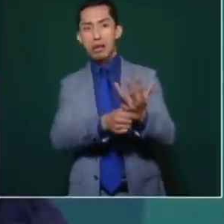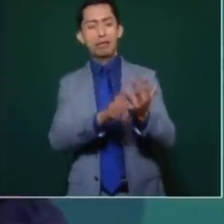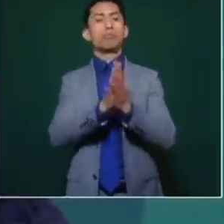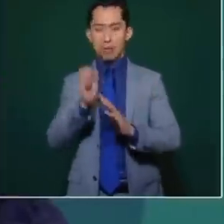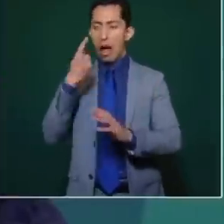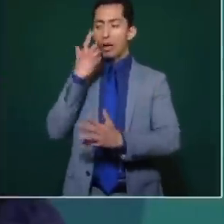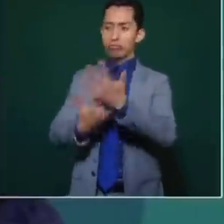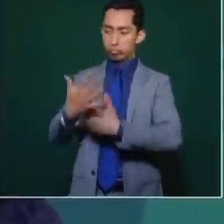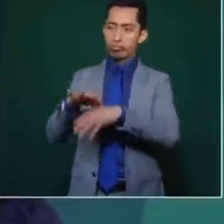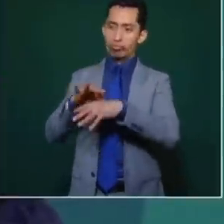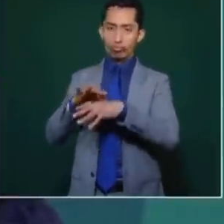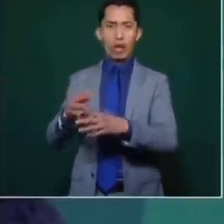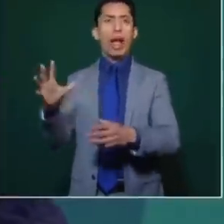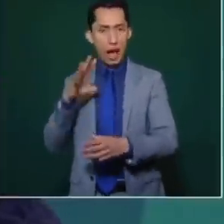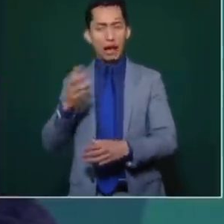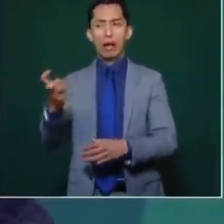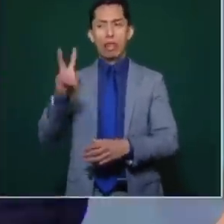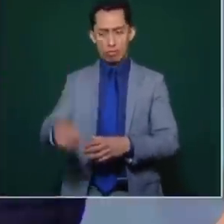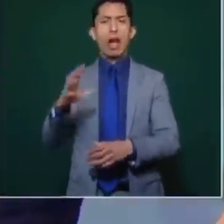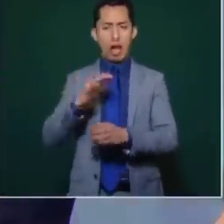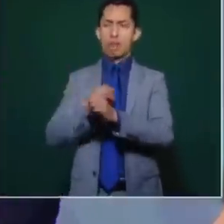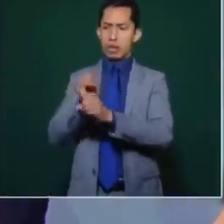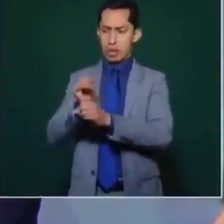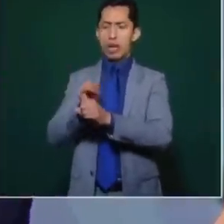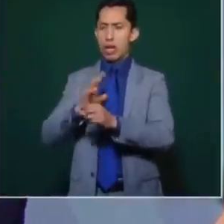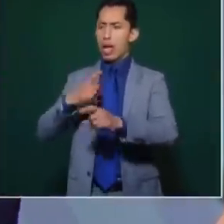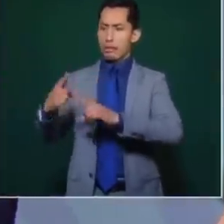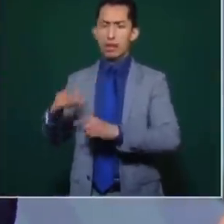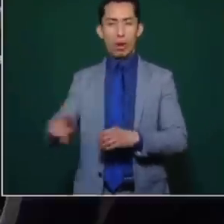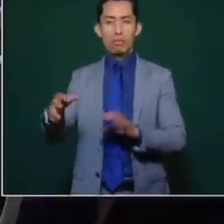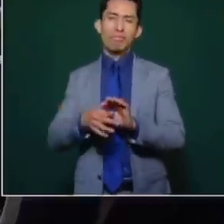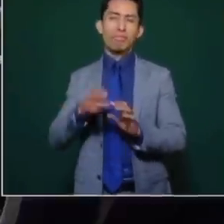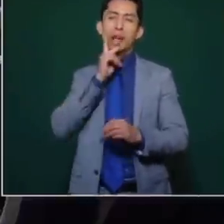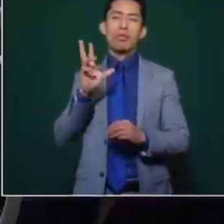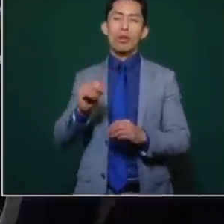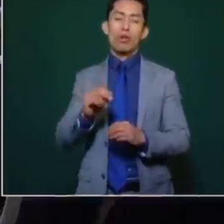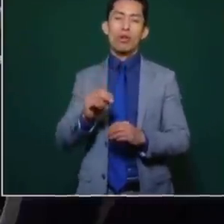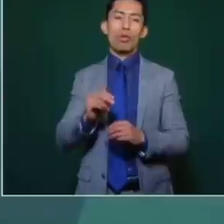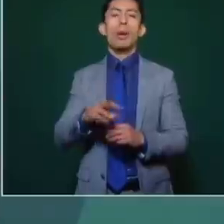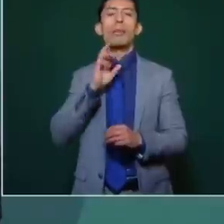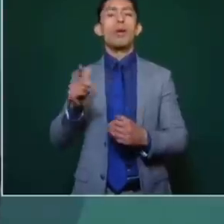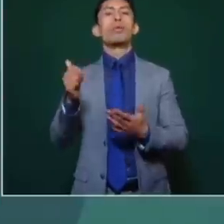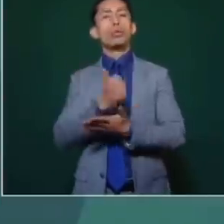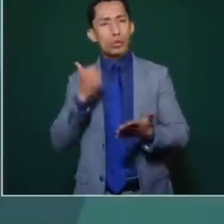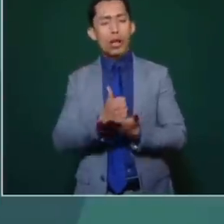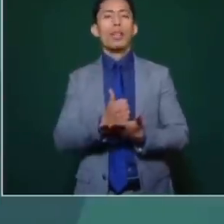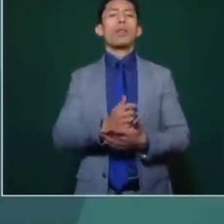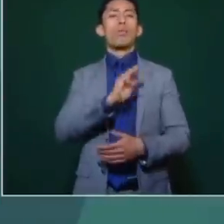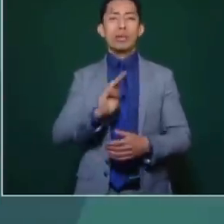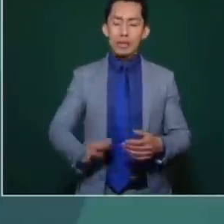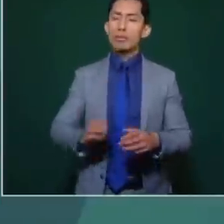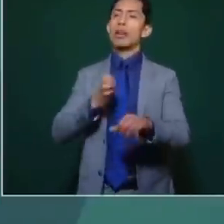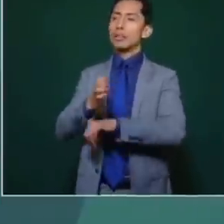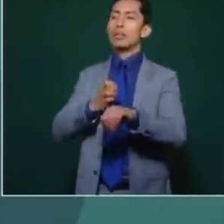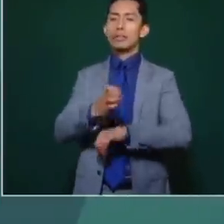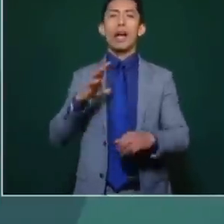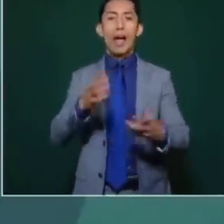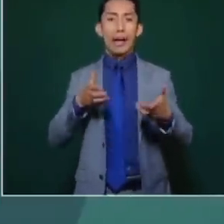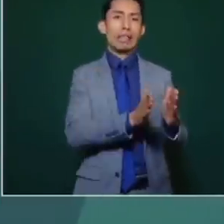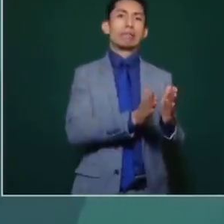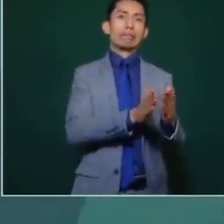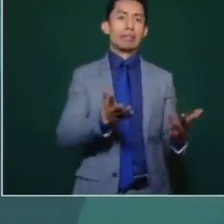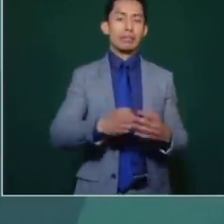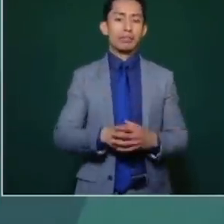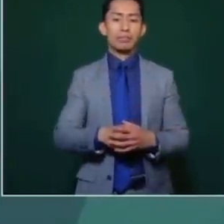hechos. Tenemos investigaciones abiertas en todos los casos, pero que en las ciudades, en los municipios, en los estados, las banquetas son muy